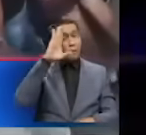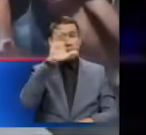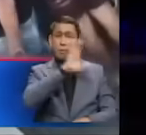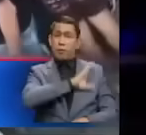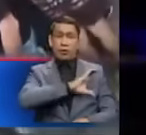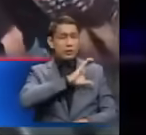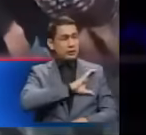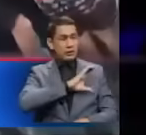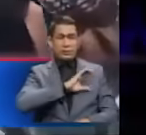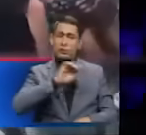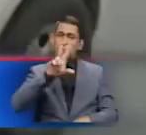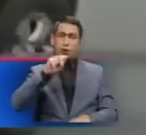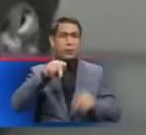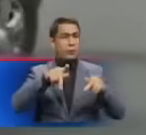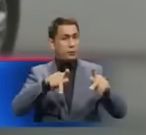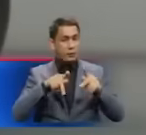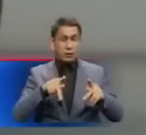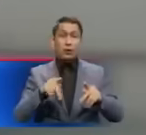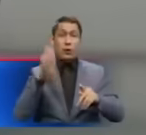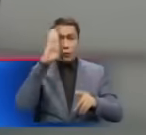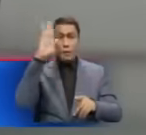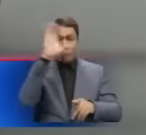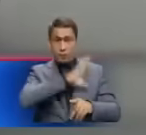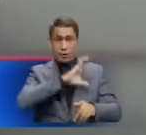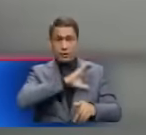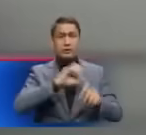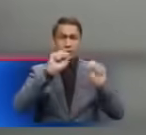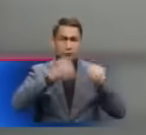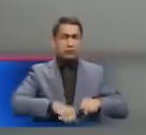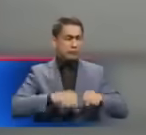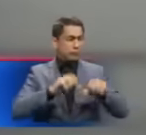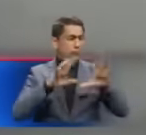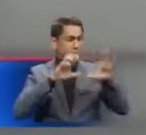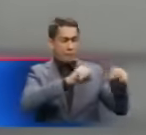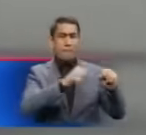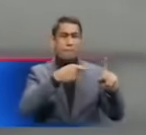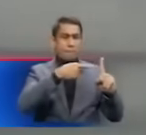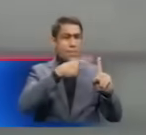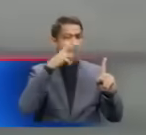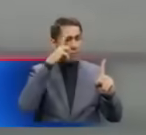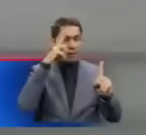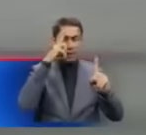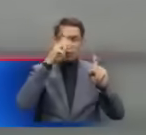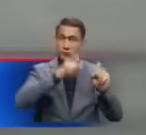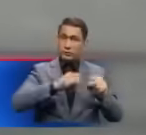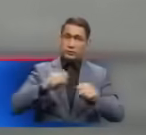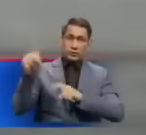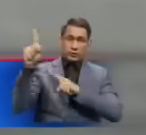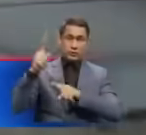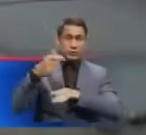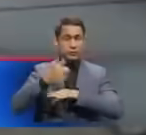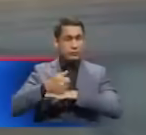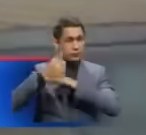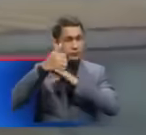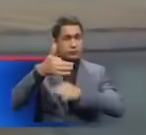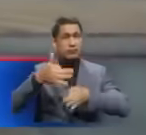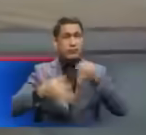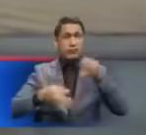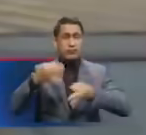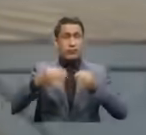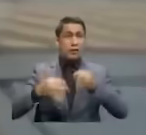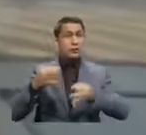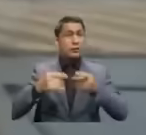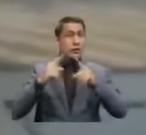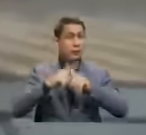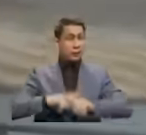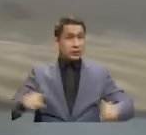cogieron y se llevaron al malhechor. Él no tuvo chance porque el compañero lo estaba esperando ahí en la esquina, pero cuando vio un policía que se paró